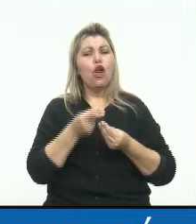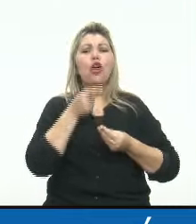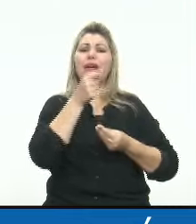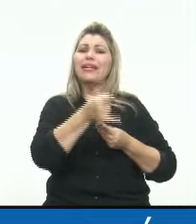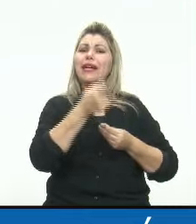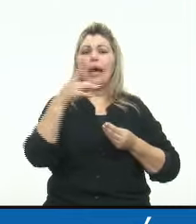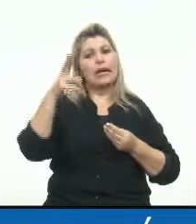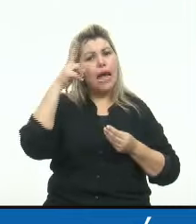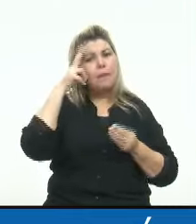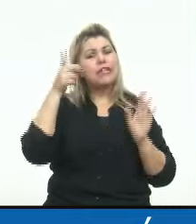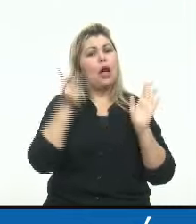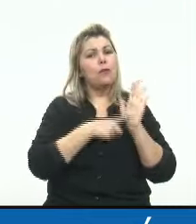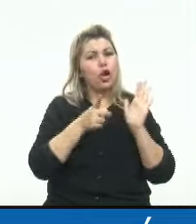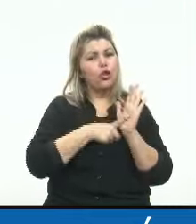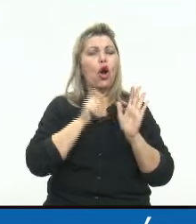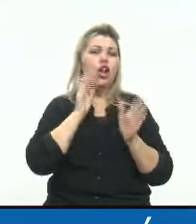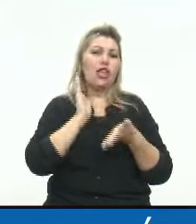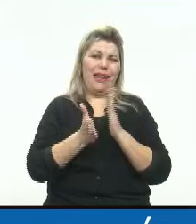autorizado por PAMI.